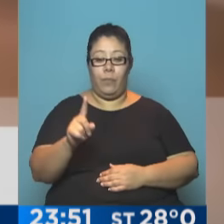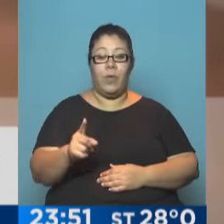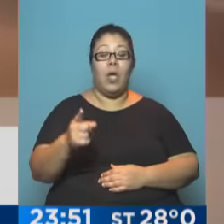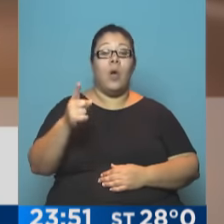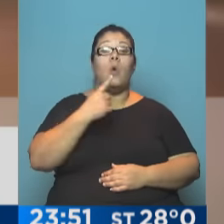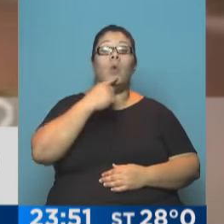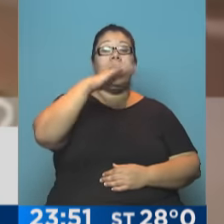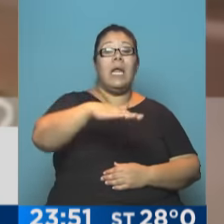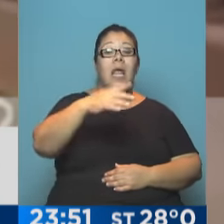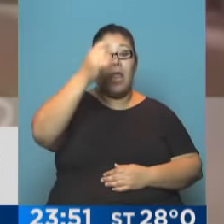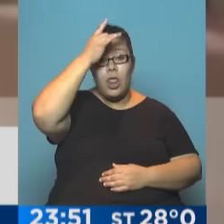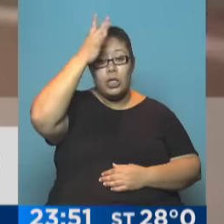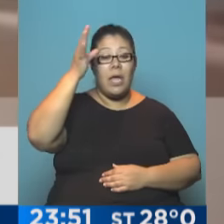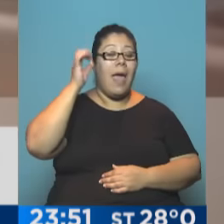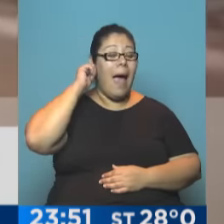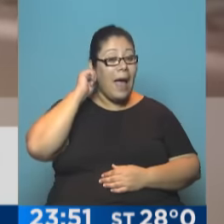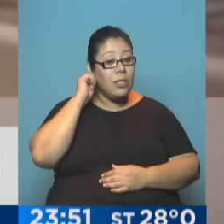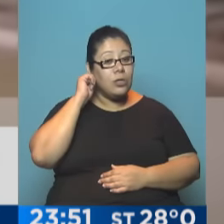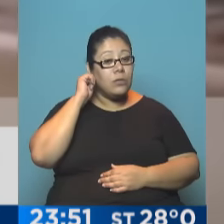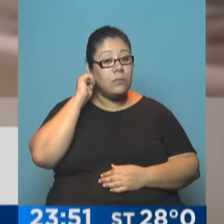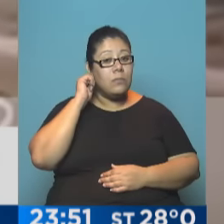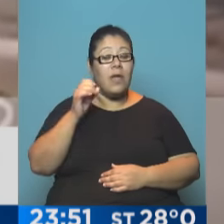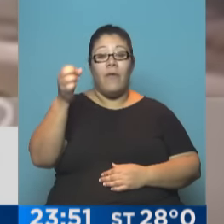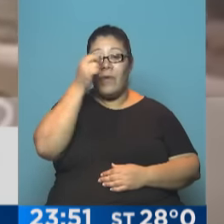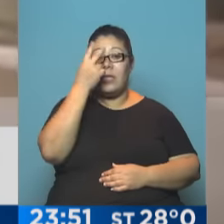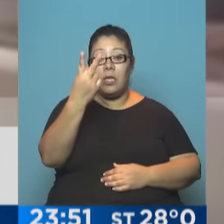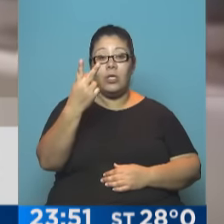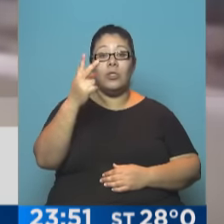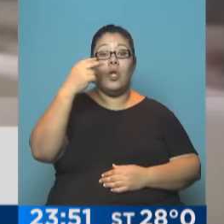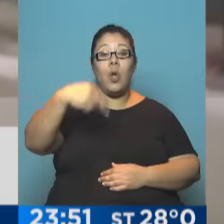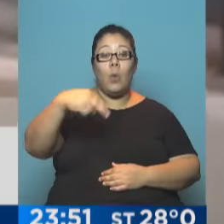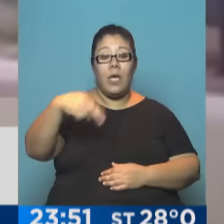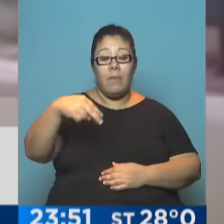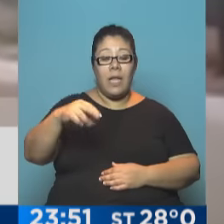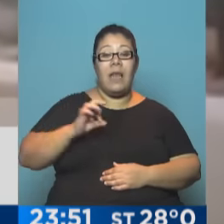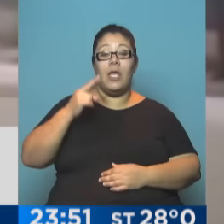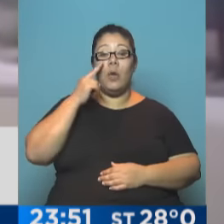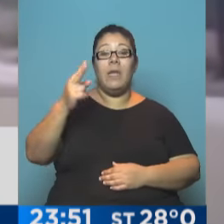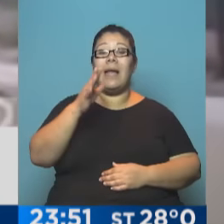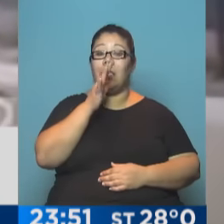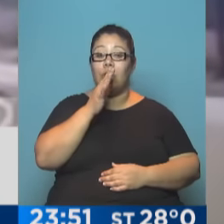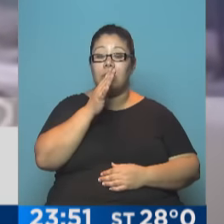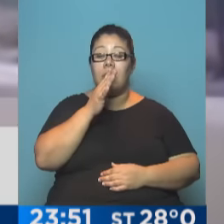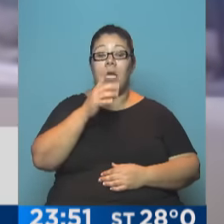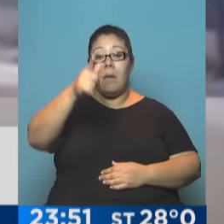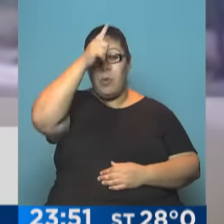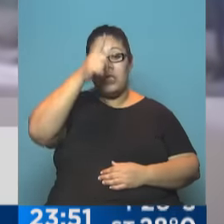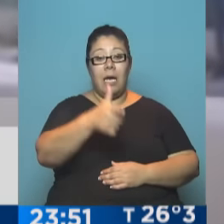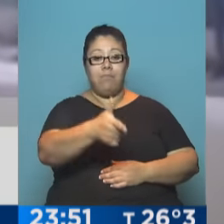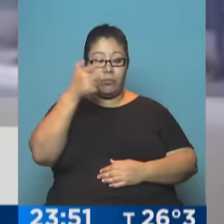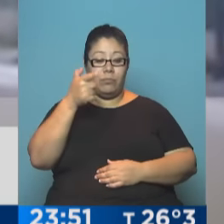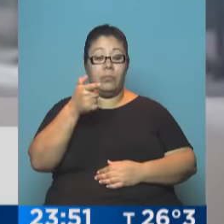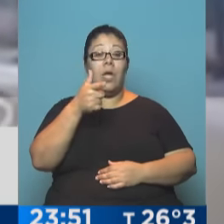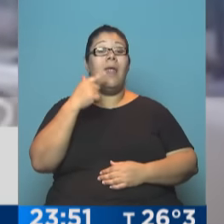12 años, Tamir Rice, fue asesinado el 22 de noviembre de 2014 cuando jugaba con una pistola de juguete en un parque de Cleveland.